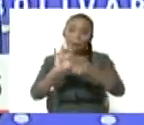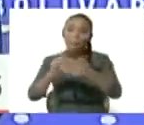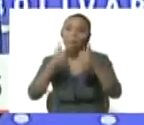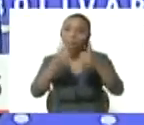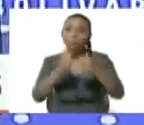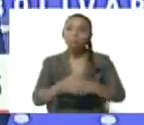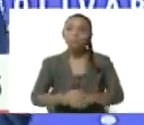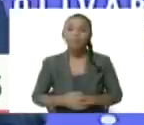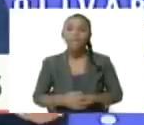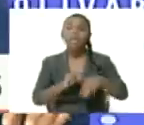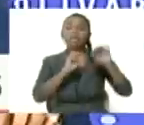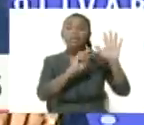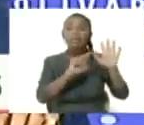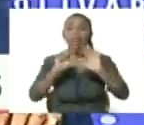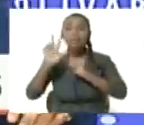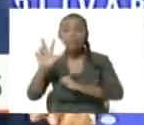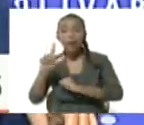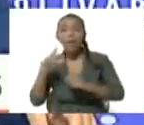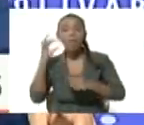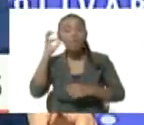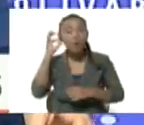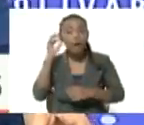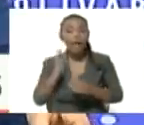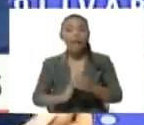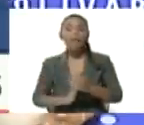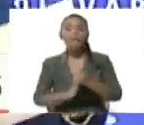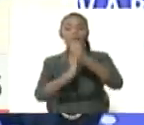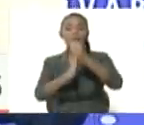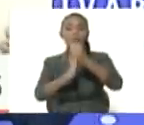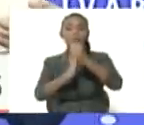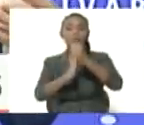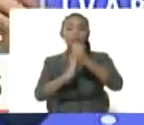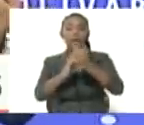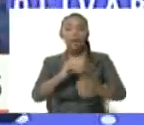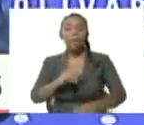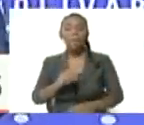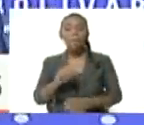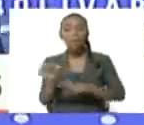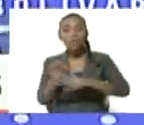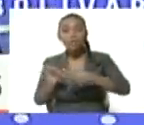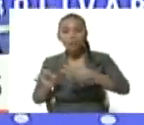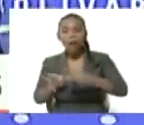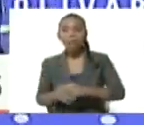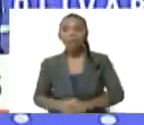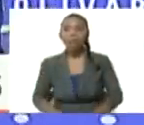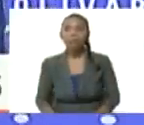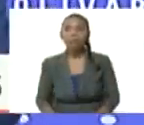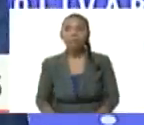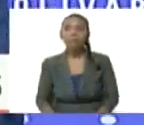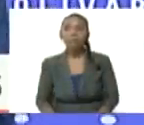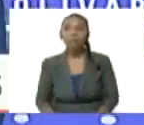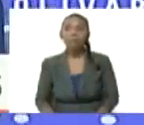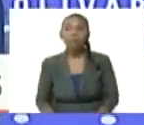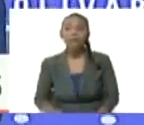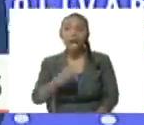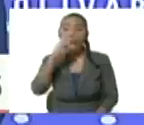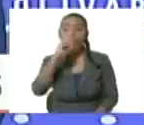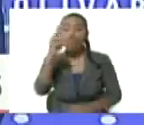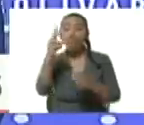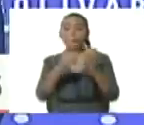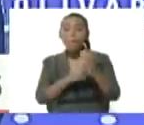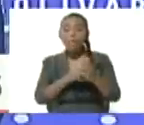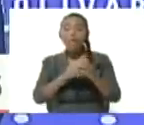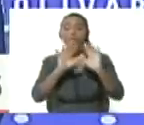73 mujeres encabezan el liderazgo municipal. Aquí tengo, durante el año